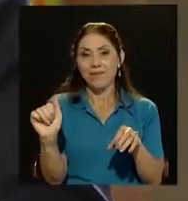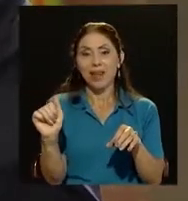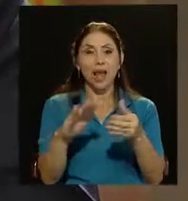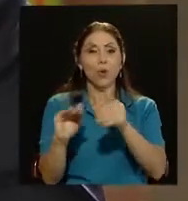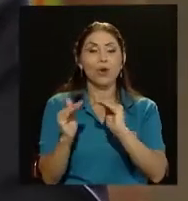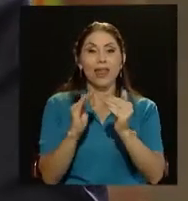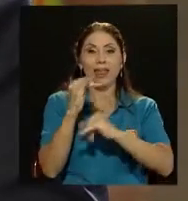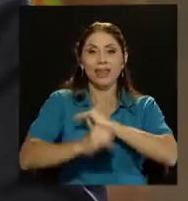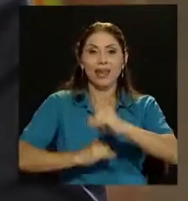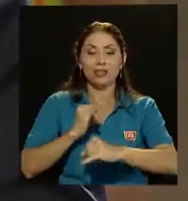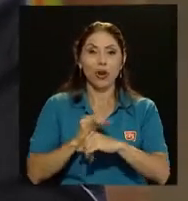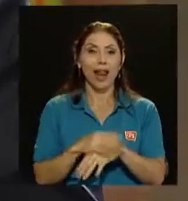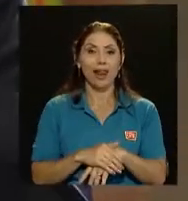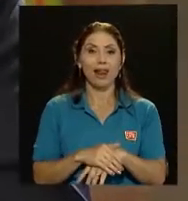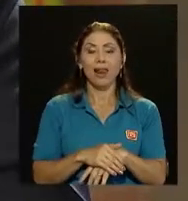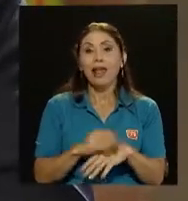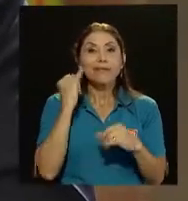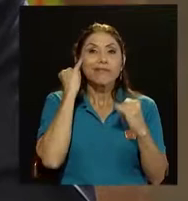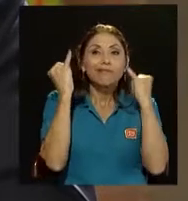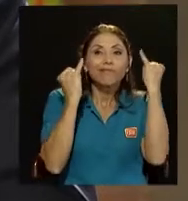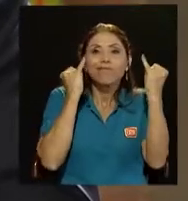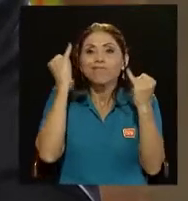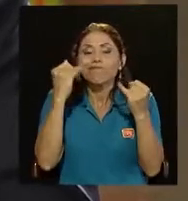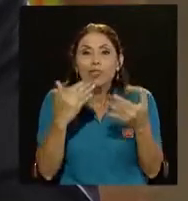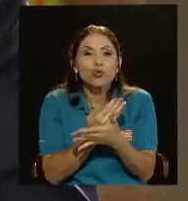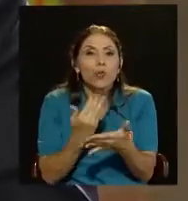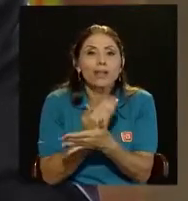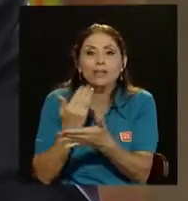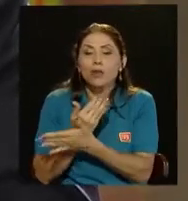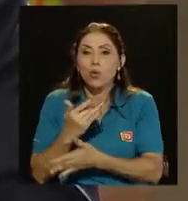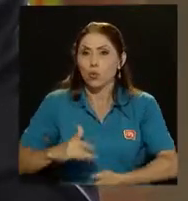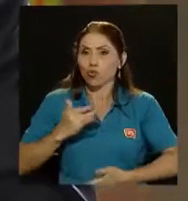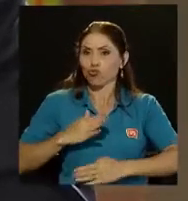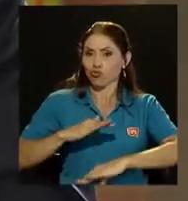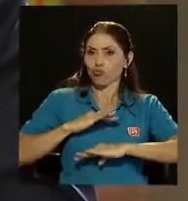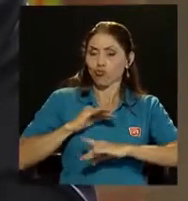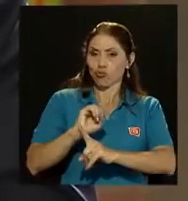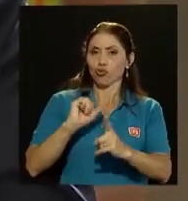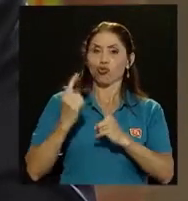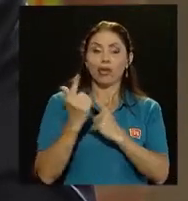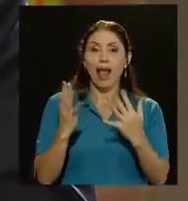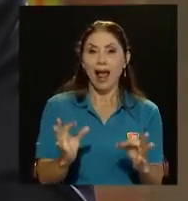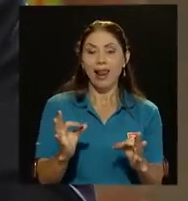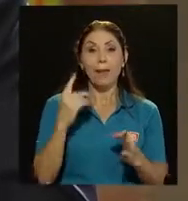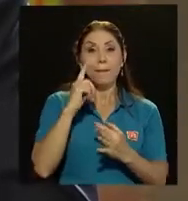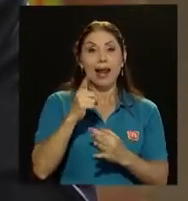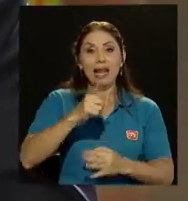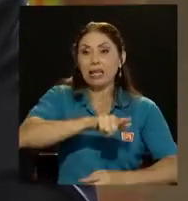el bienestar social, la ayuda para estos socios entre